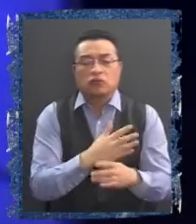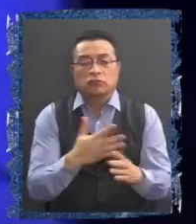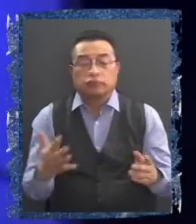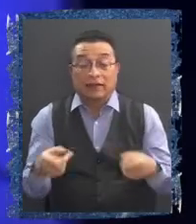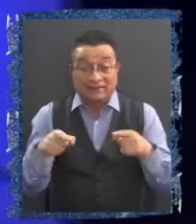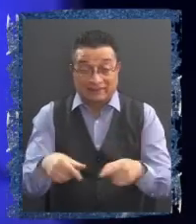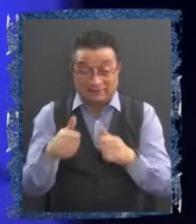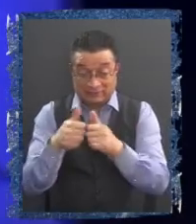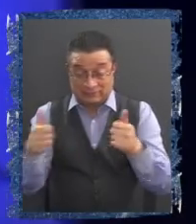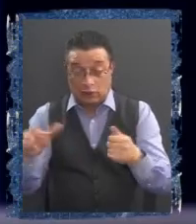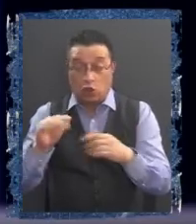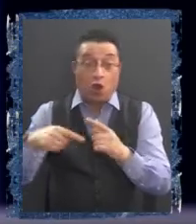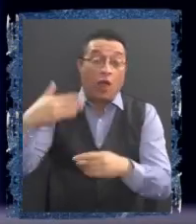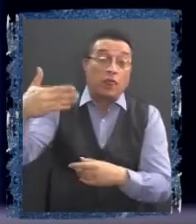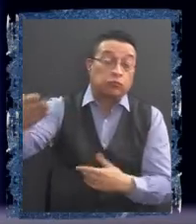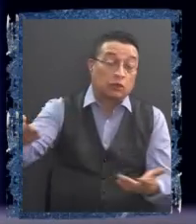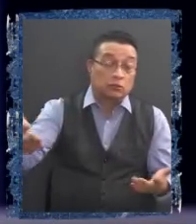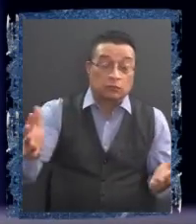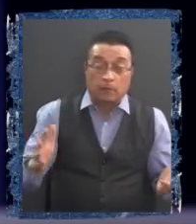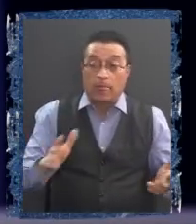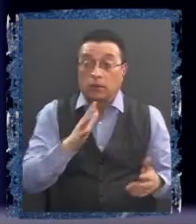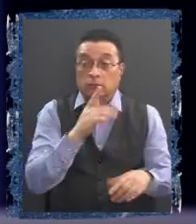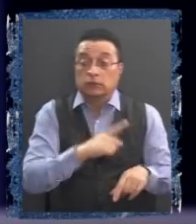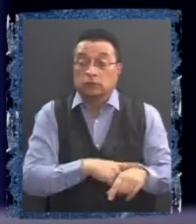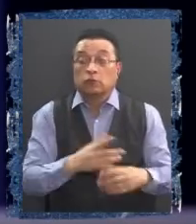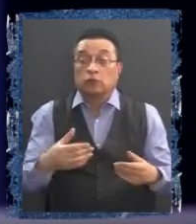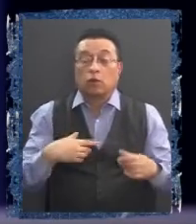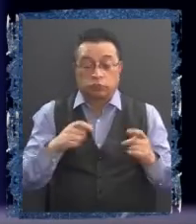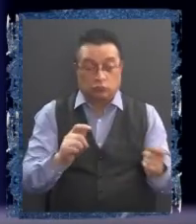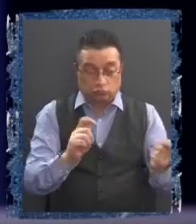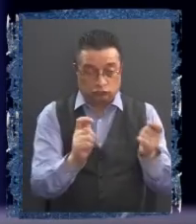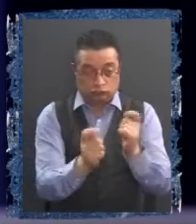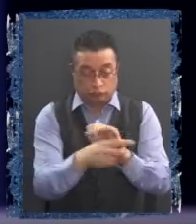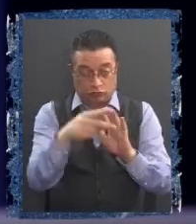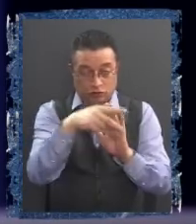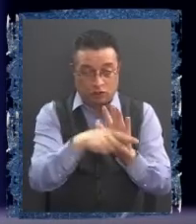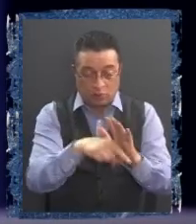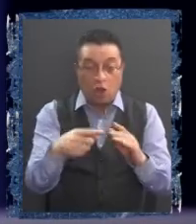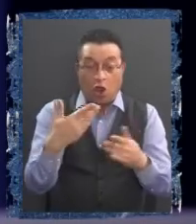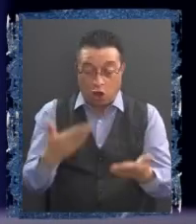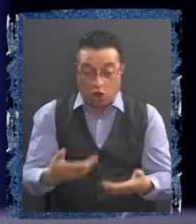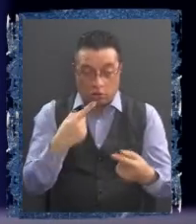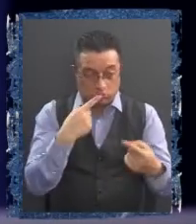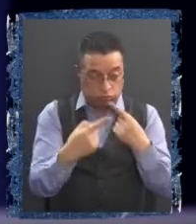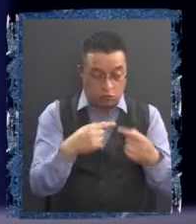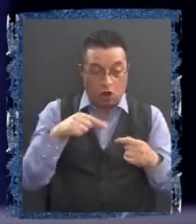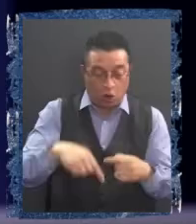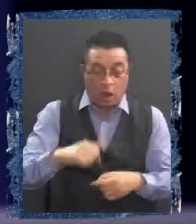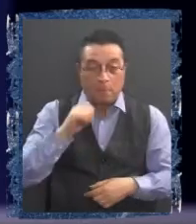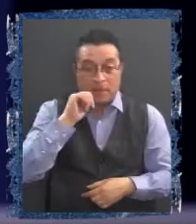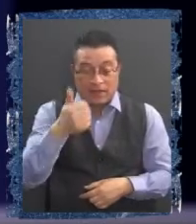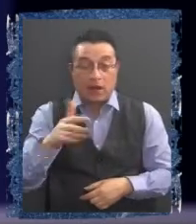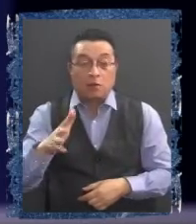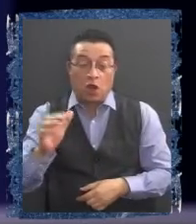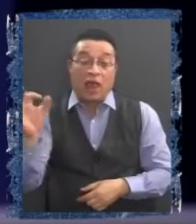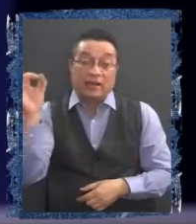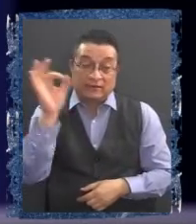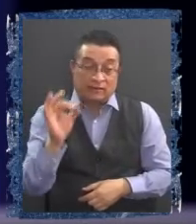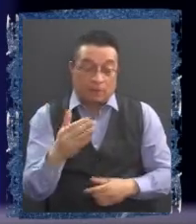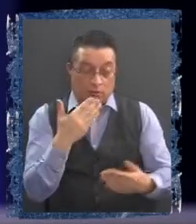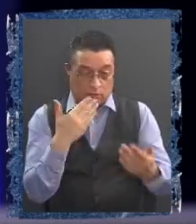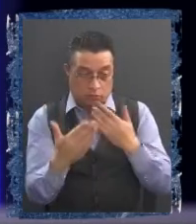Ejecutivo o el que venga, digamos. No la sé cuánto Comisión de tiempo puede ser. Disposiciones Transitorias está debatiendo hoy día, mañana y eventualmente el sábado